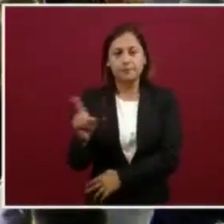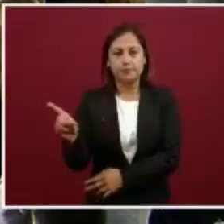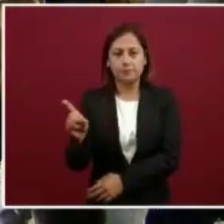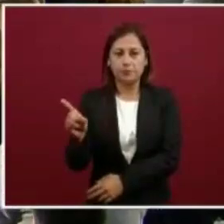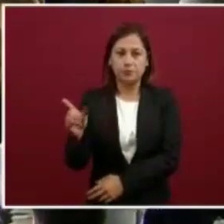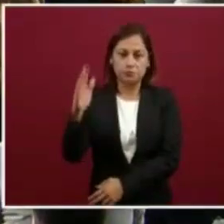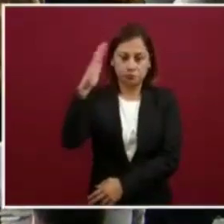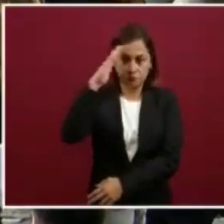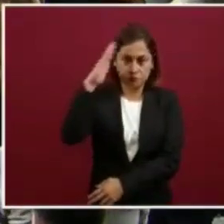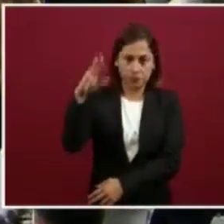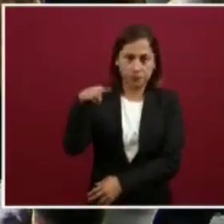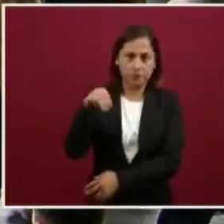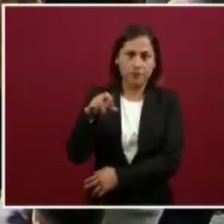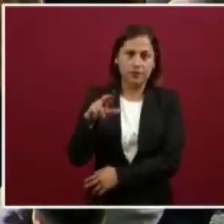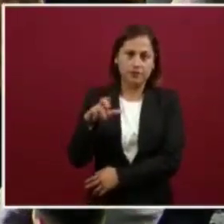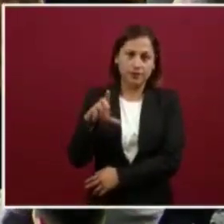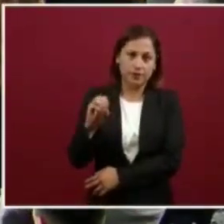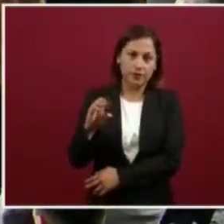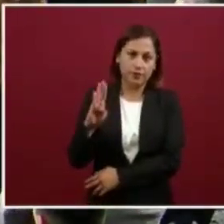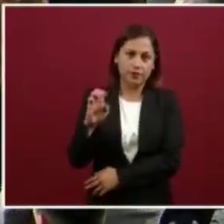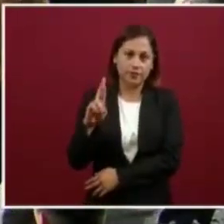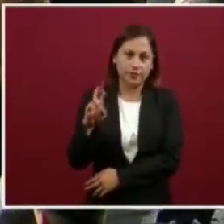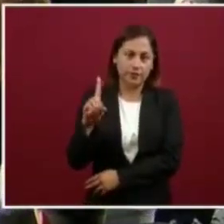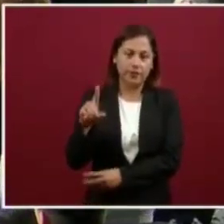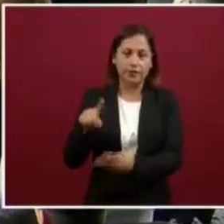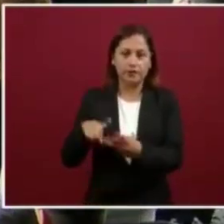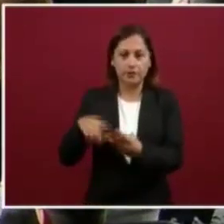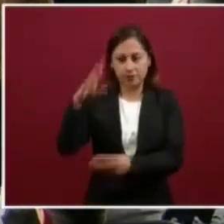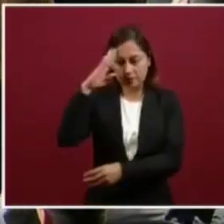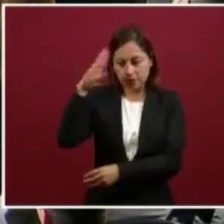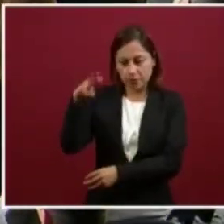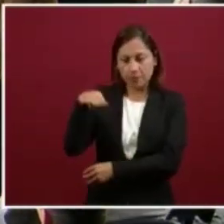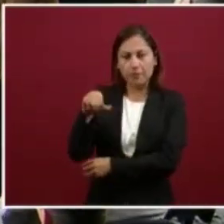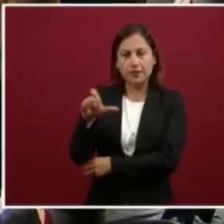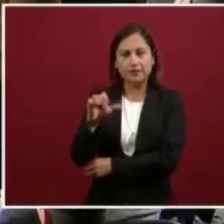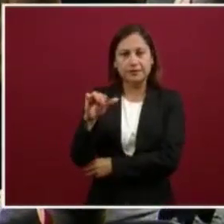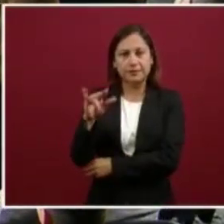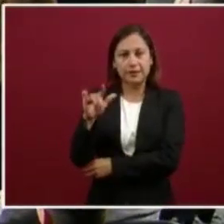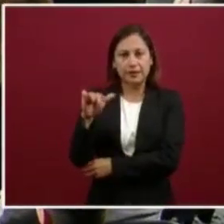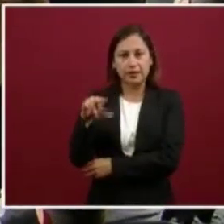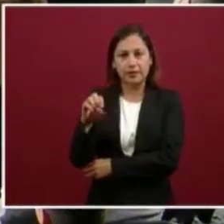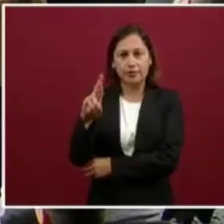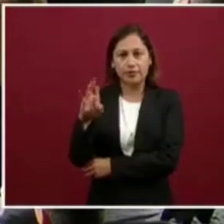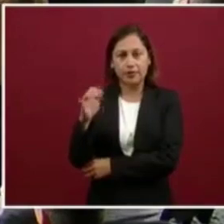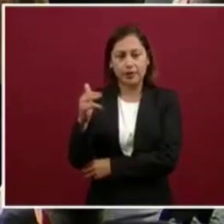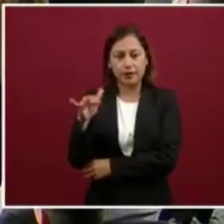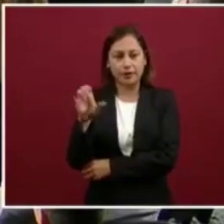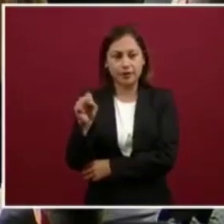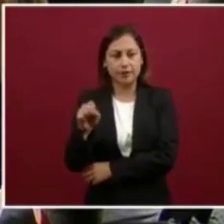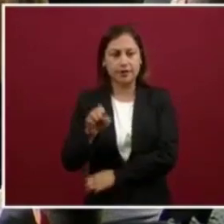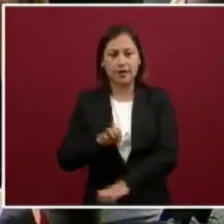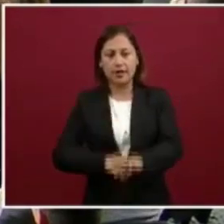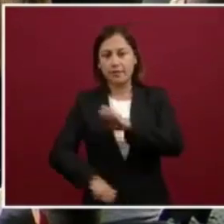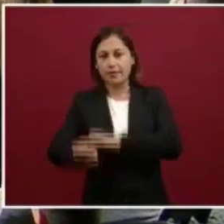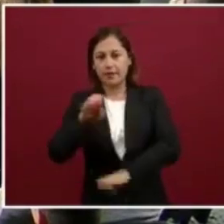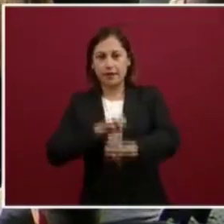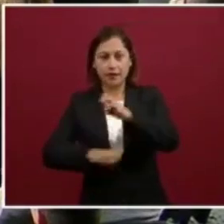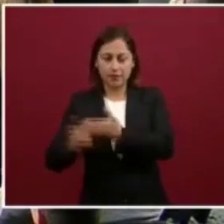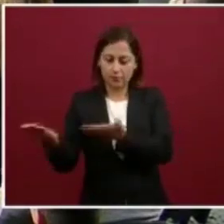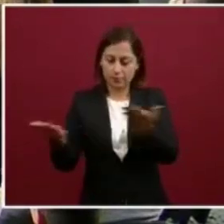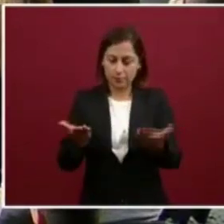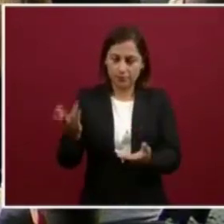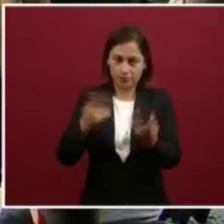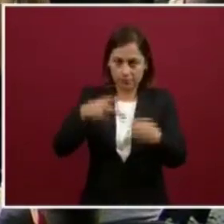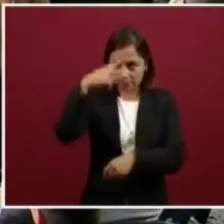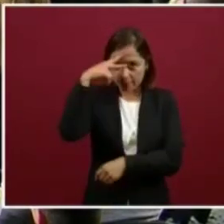Ebrard, señor Maximiliano Reyes, queridos embajadores designados de México, queridos embajadores